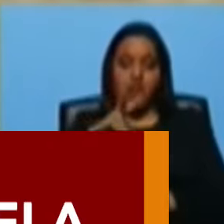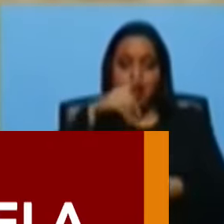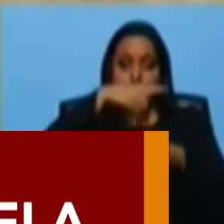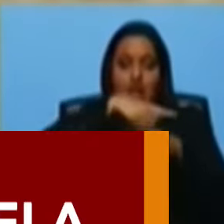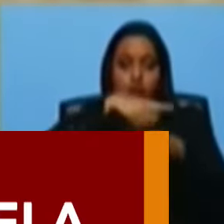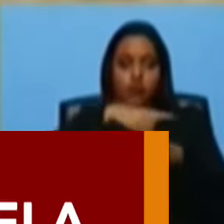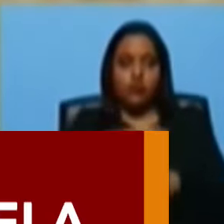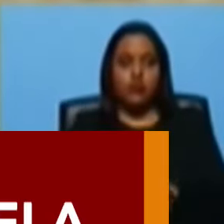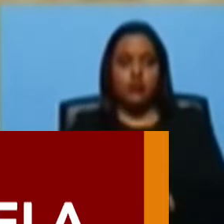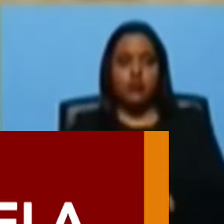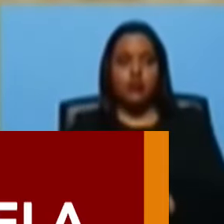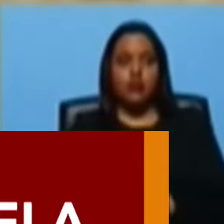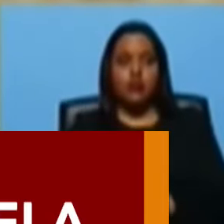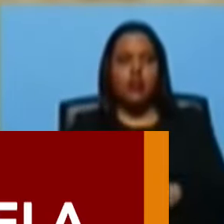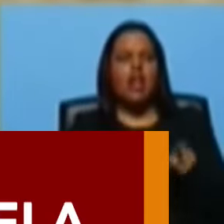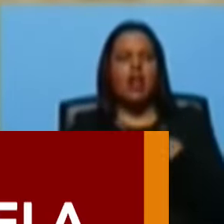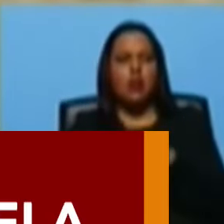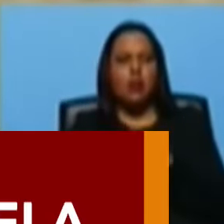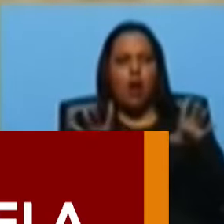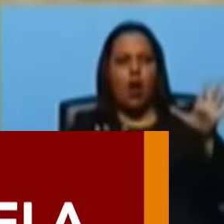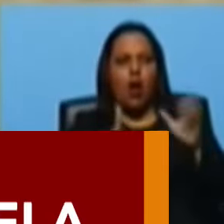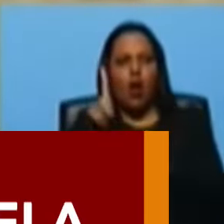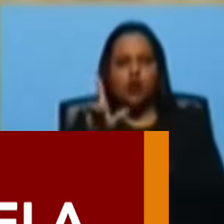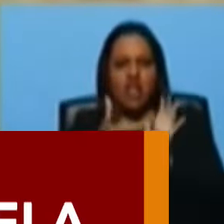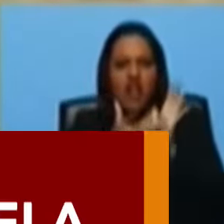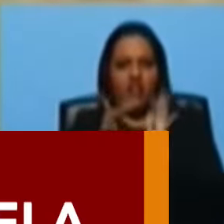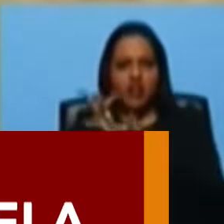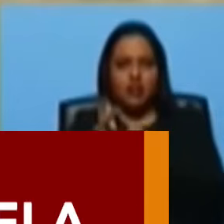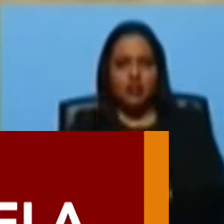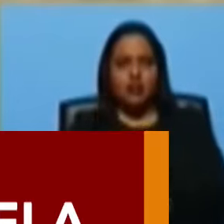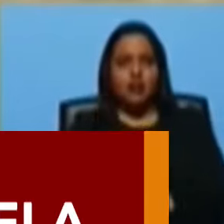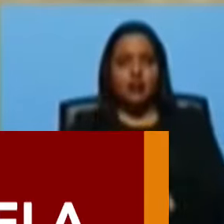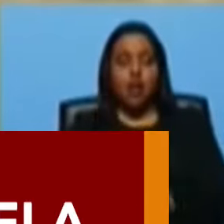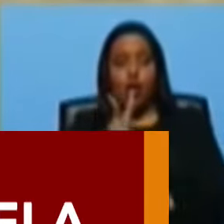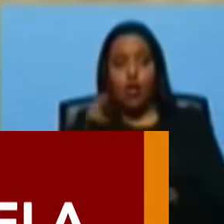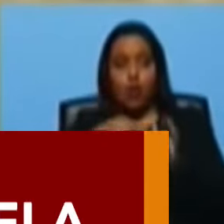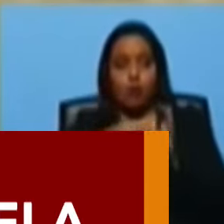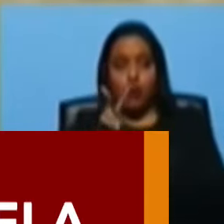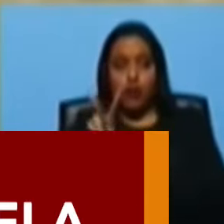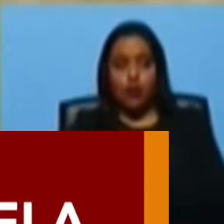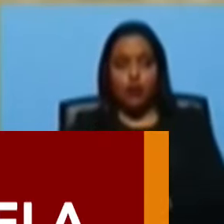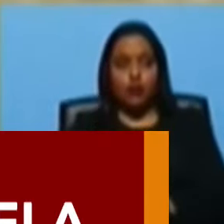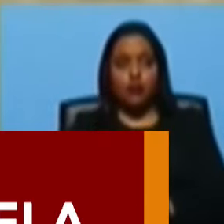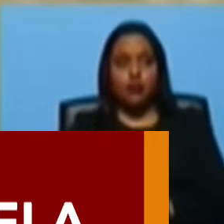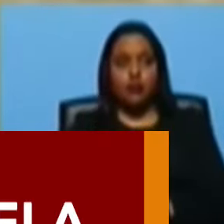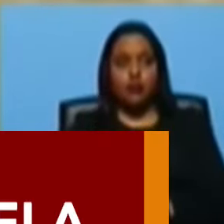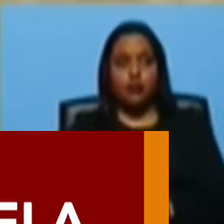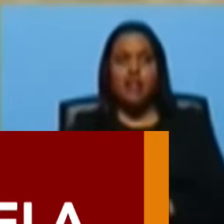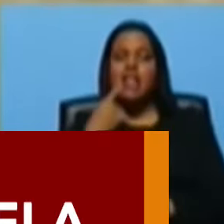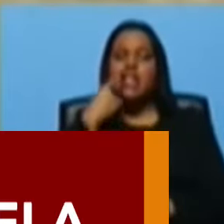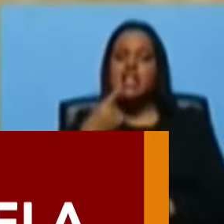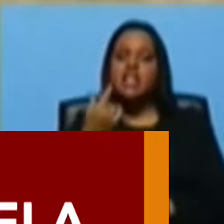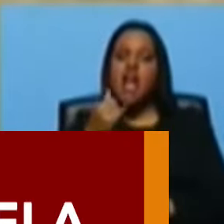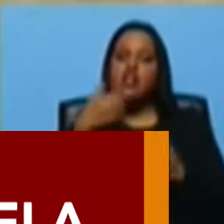intentaba desestabilizar al país que también lo hacía Instagram de hecho él borró de de su celular públicamente la red